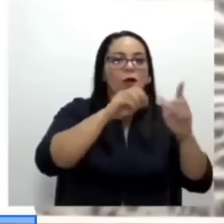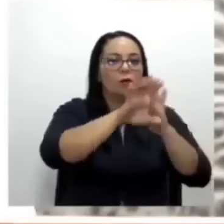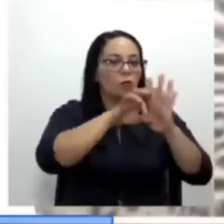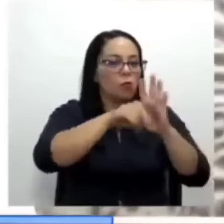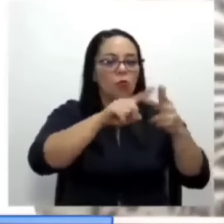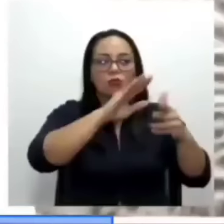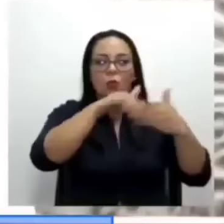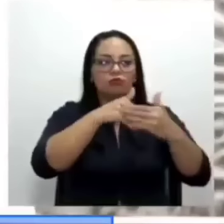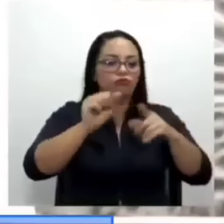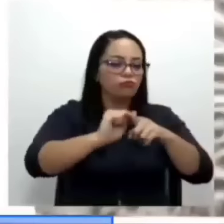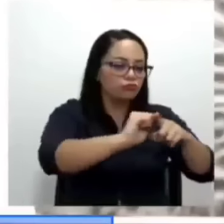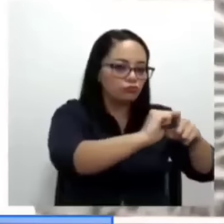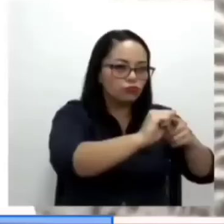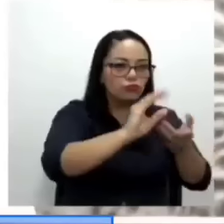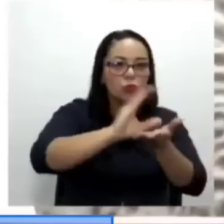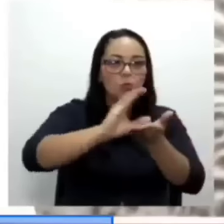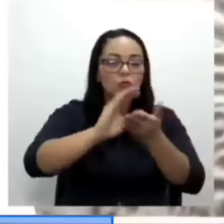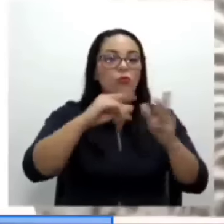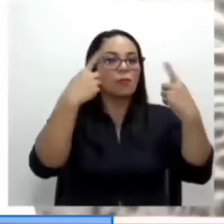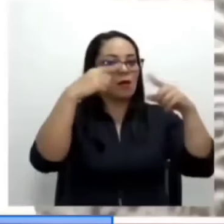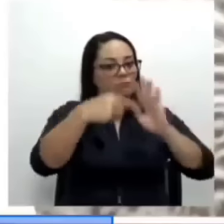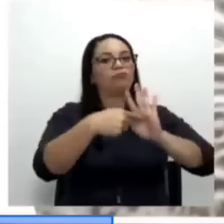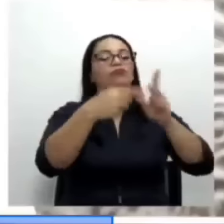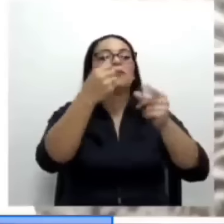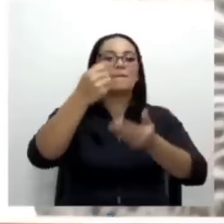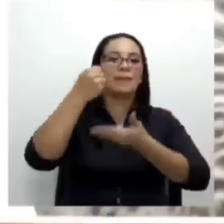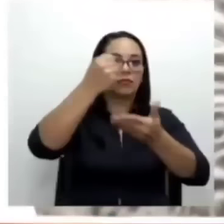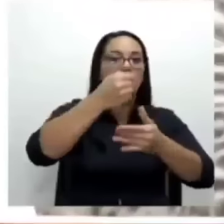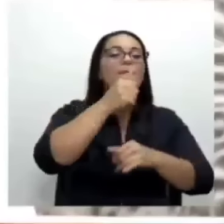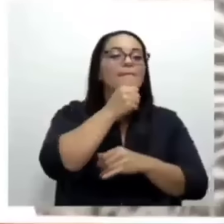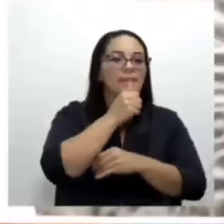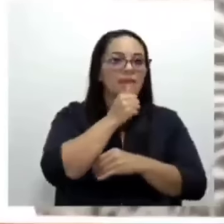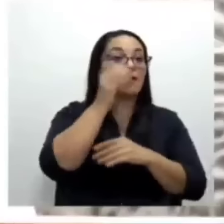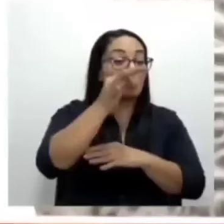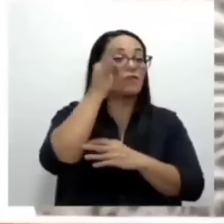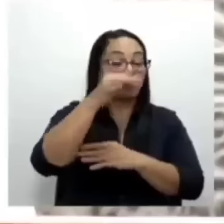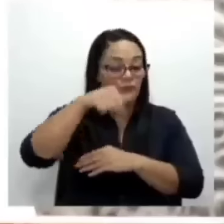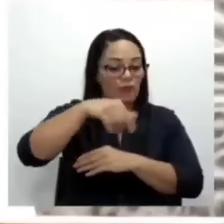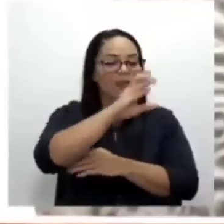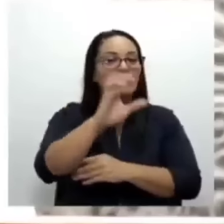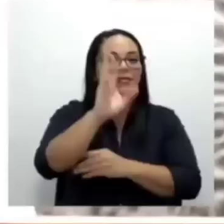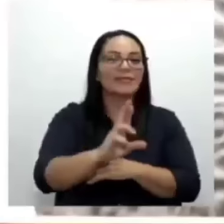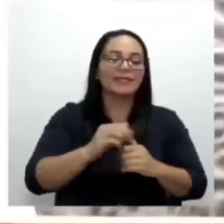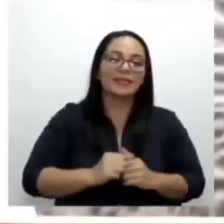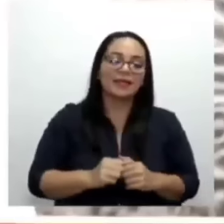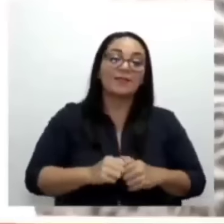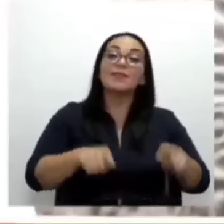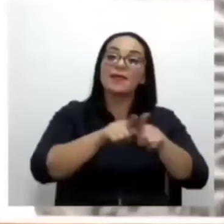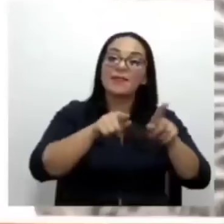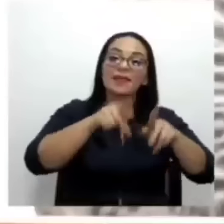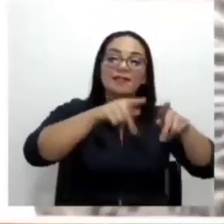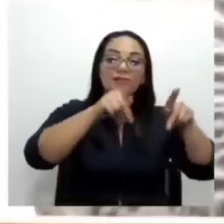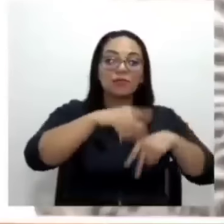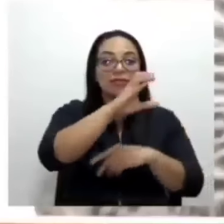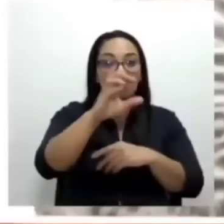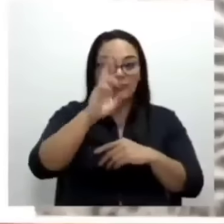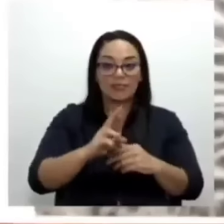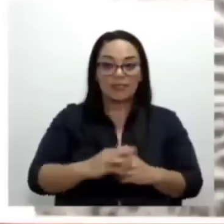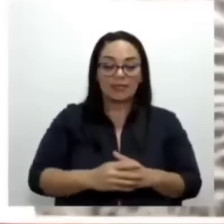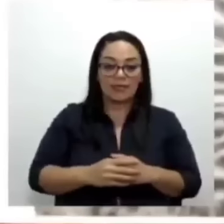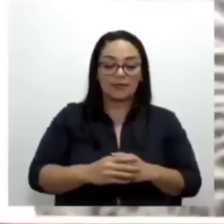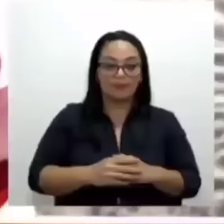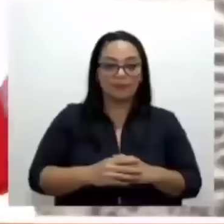capacitación que demuestra la inversión del sector privado en el futuro de Costa Rica y en las personas de Costa Rica.